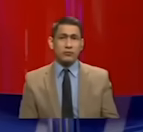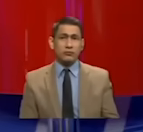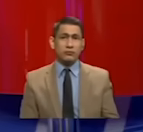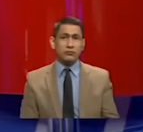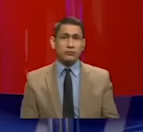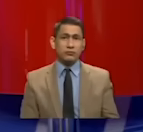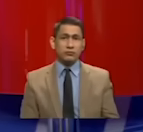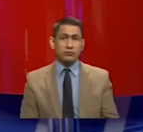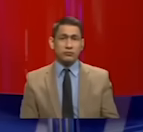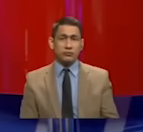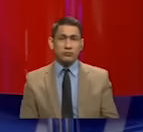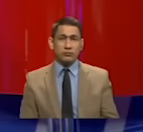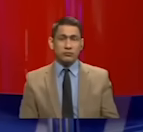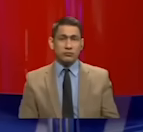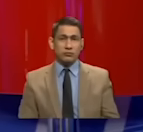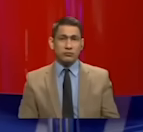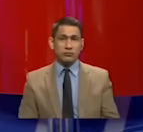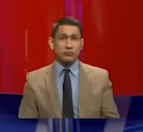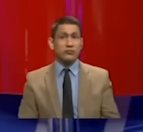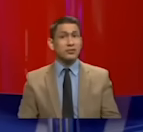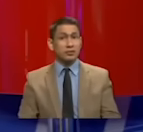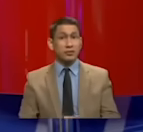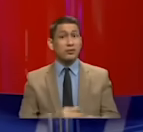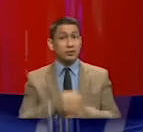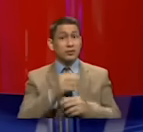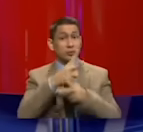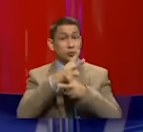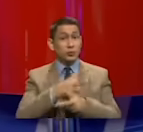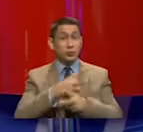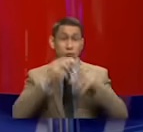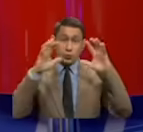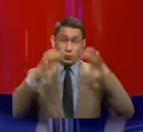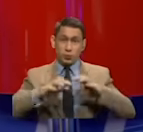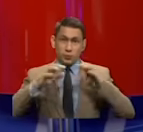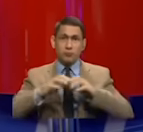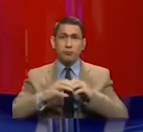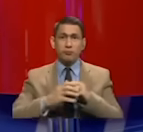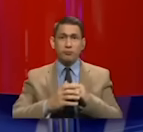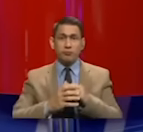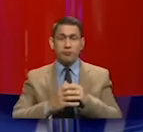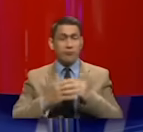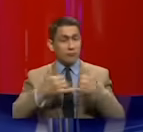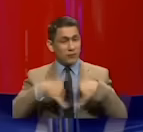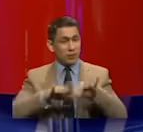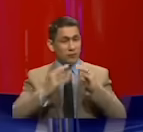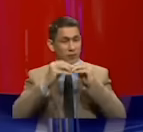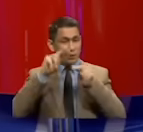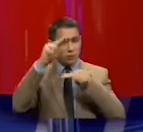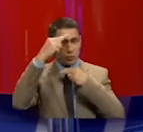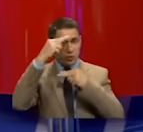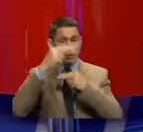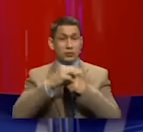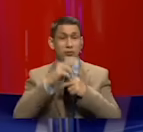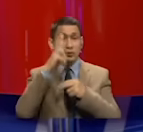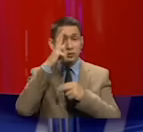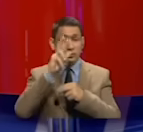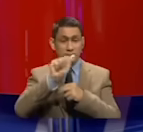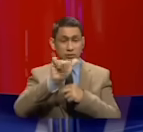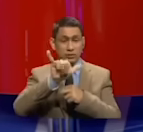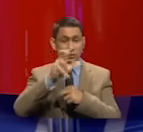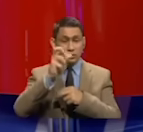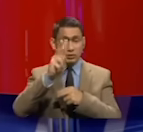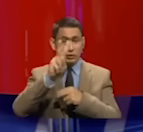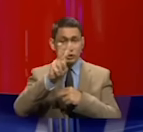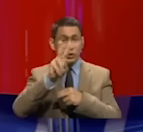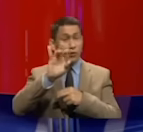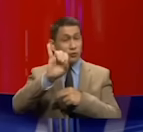Muy buenas tardes, muchísimas gracias, Leonardo. Protégete, por favor, de la lluvia. 13 horas con 51 minutos, seguimos con más. Alias Ayoví, presunto